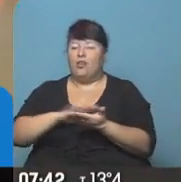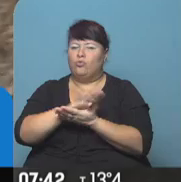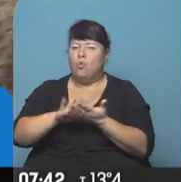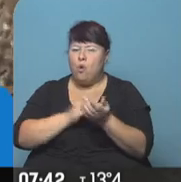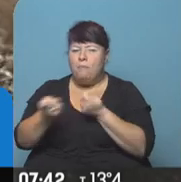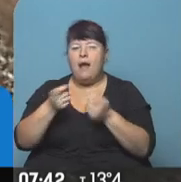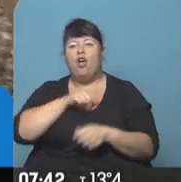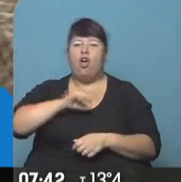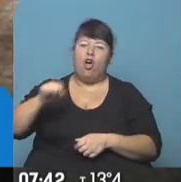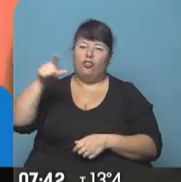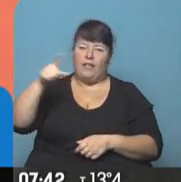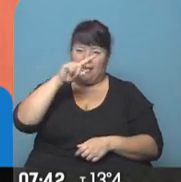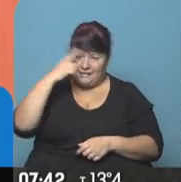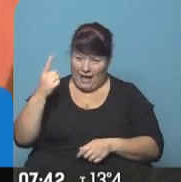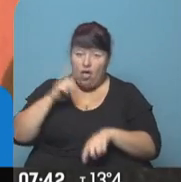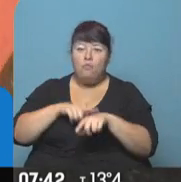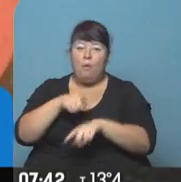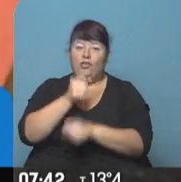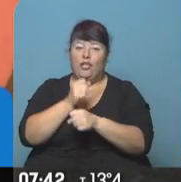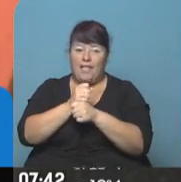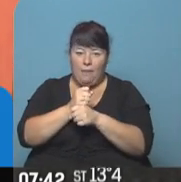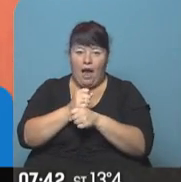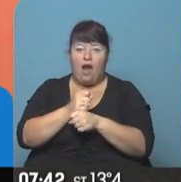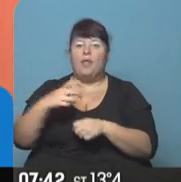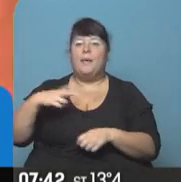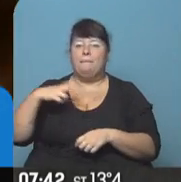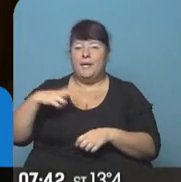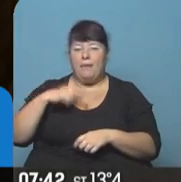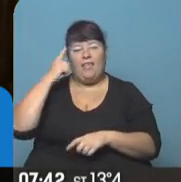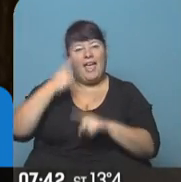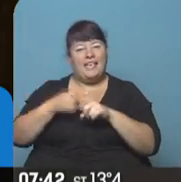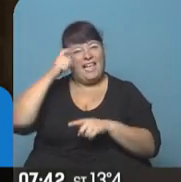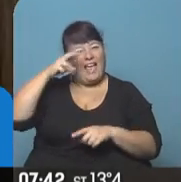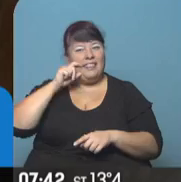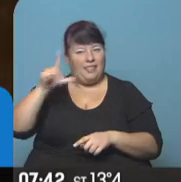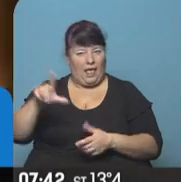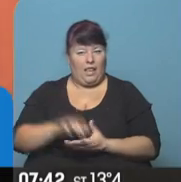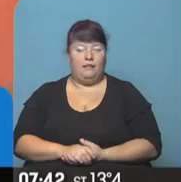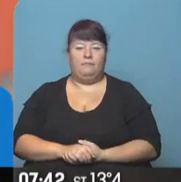fraudulenta en prejuicio del Estado durante su desempeño en el proceso de privatización de la ex Entel.